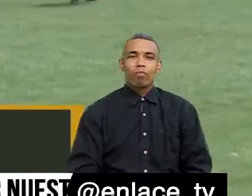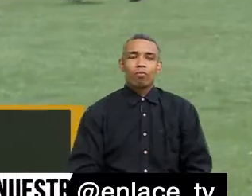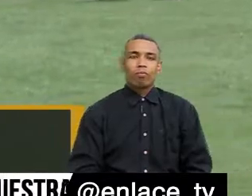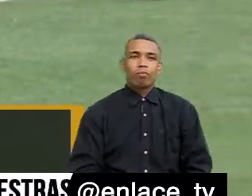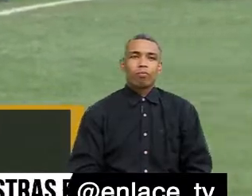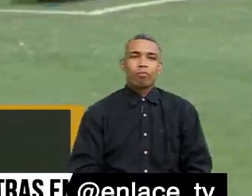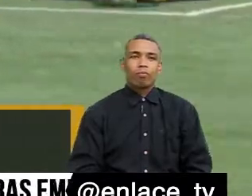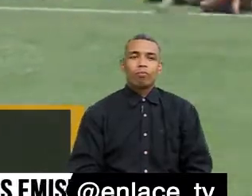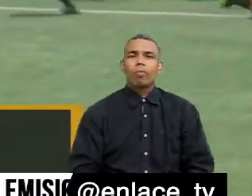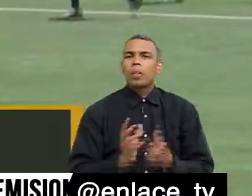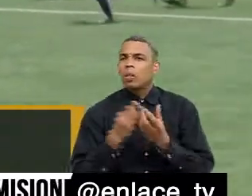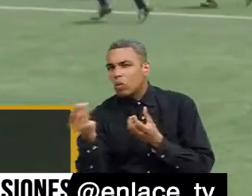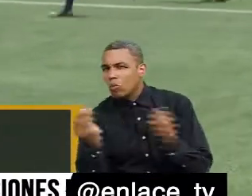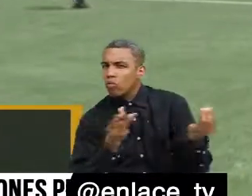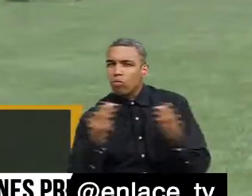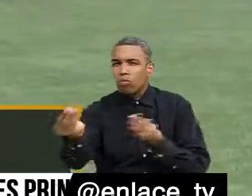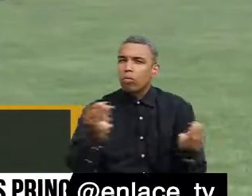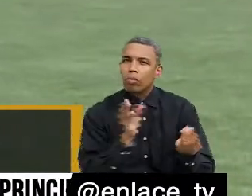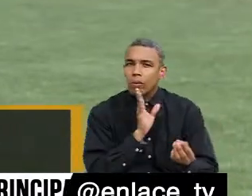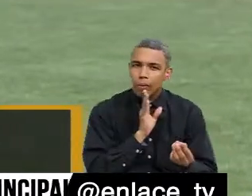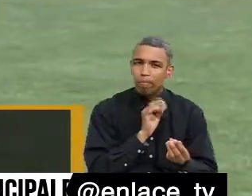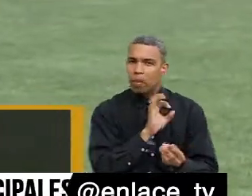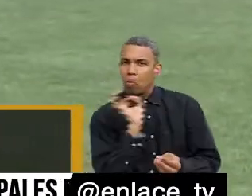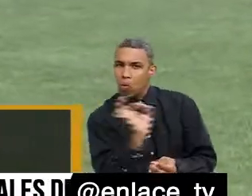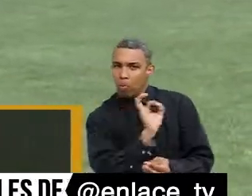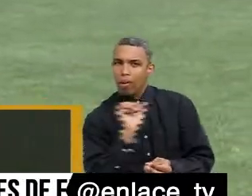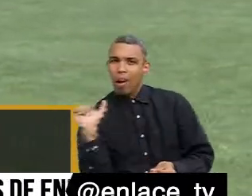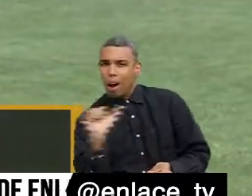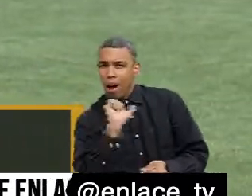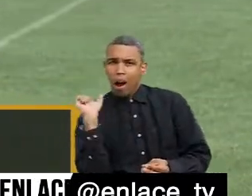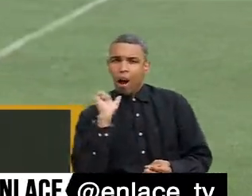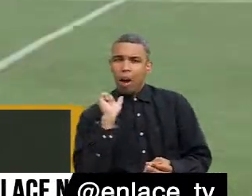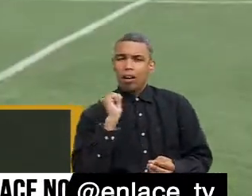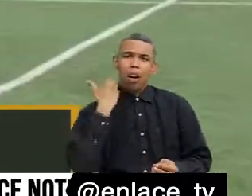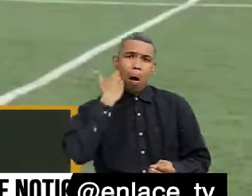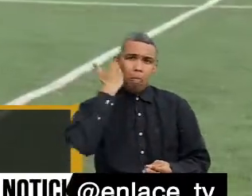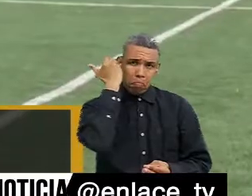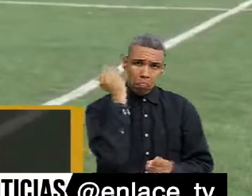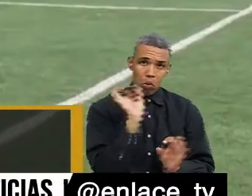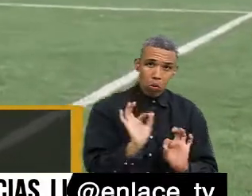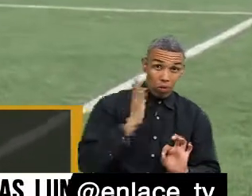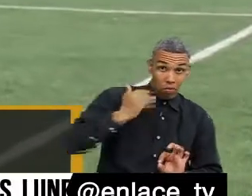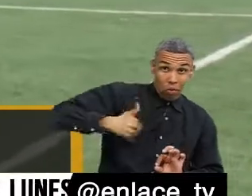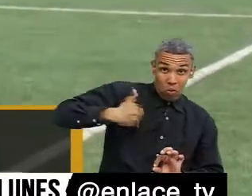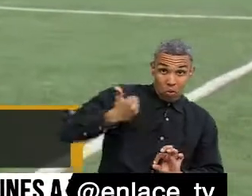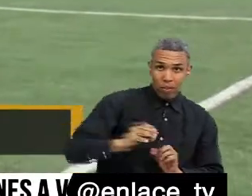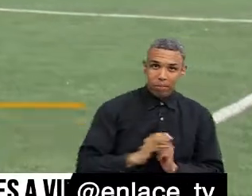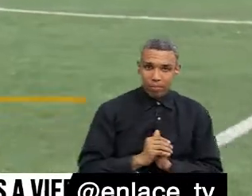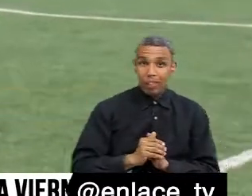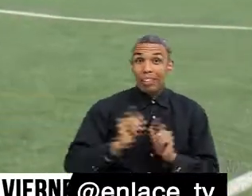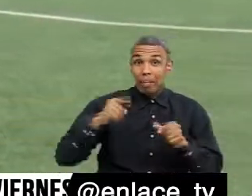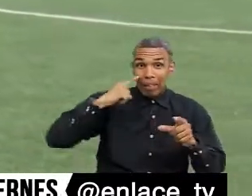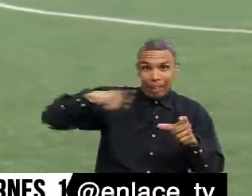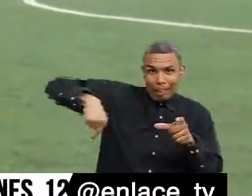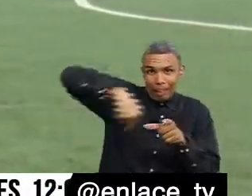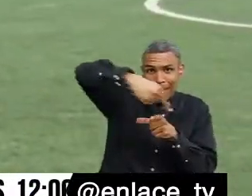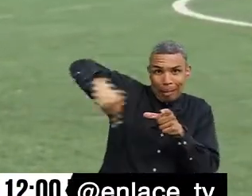categorías que participaron en rugby fueron masculino femenino mayores y juvenil en este torneo el último también tuvo un